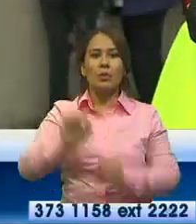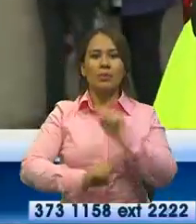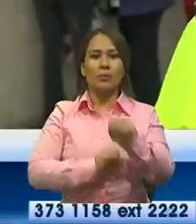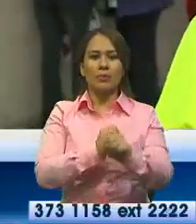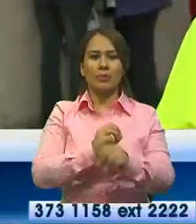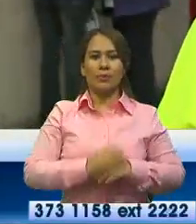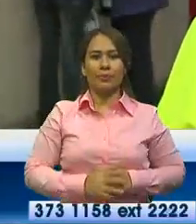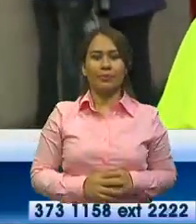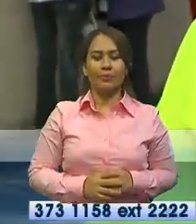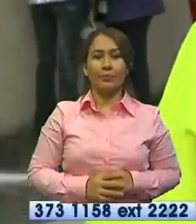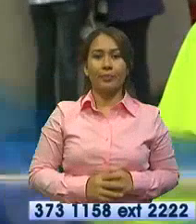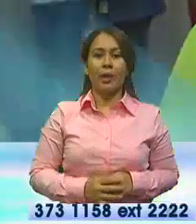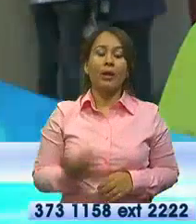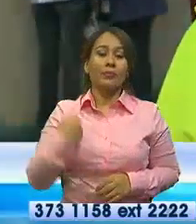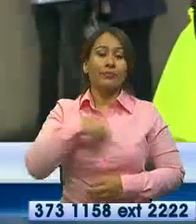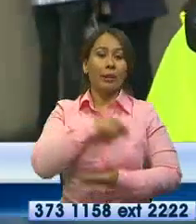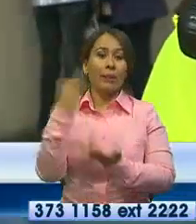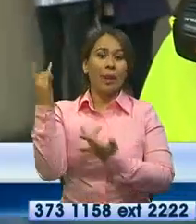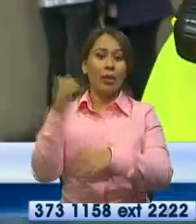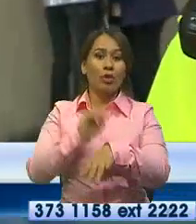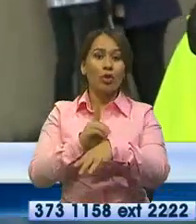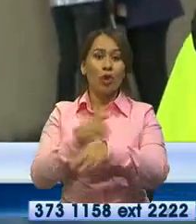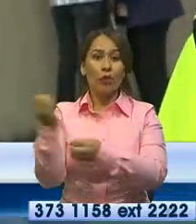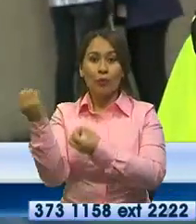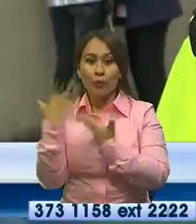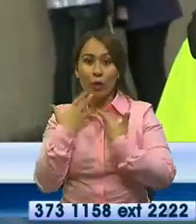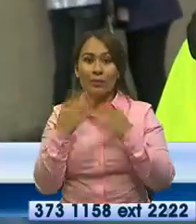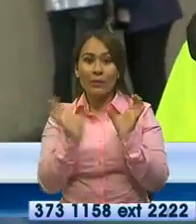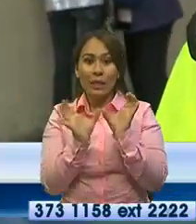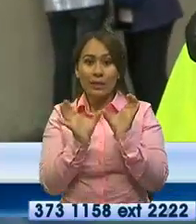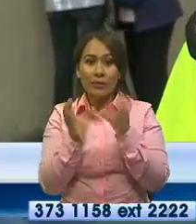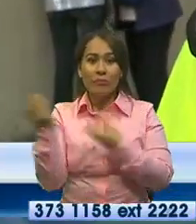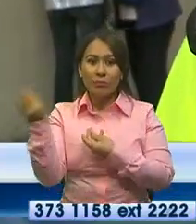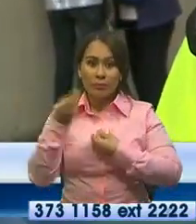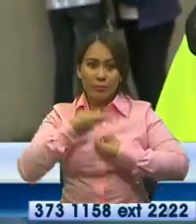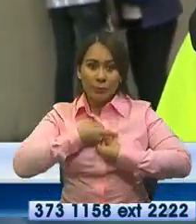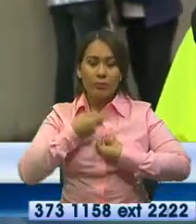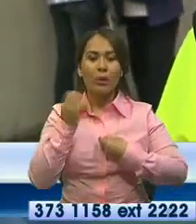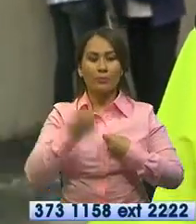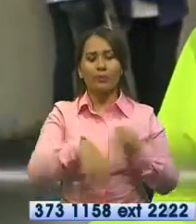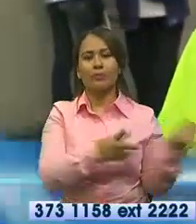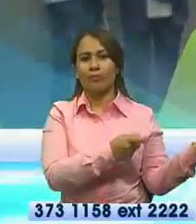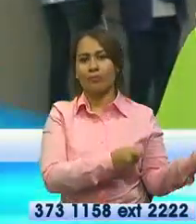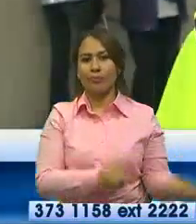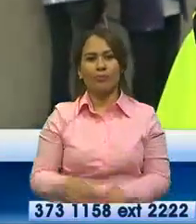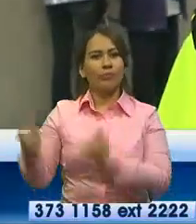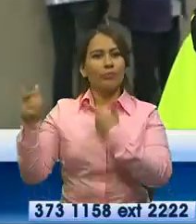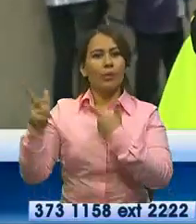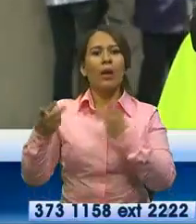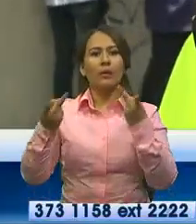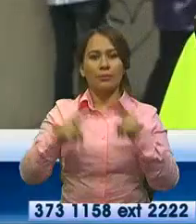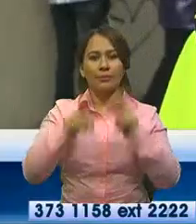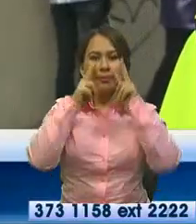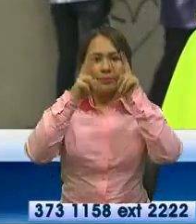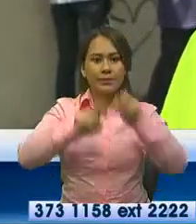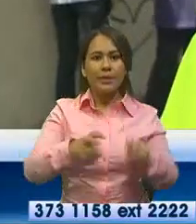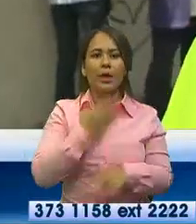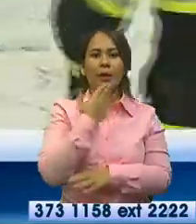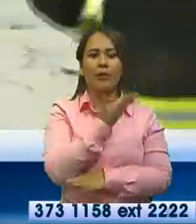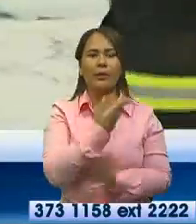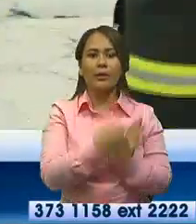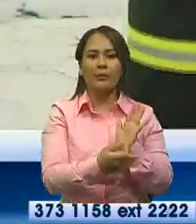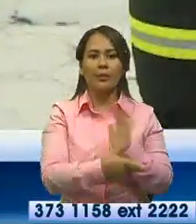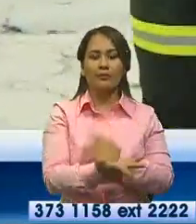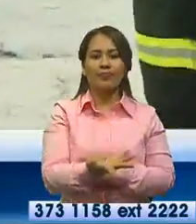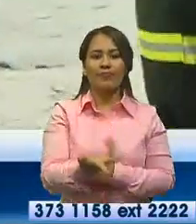la espera de medicina legal, de unidades de criminalística para realizar el respectivo levantamiento del cadáver y asimismo realizar las investigaciones para determinar cuál fue el